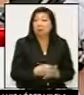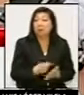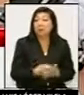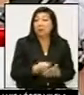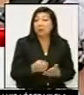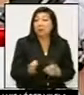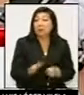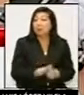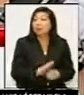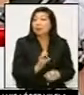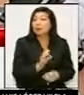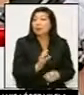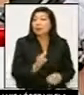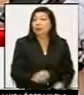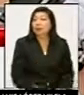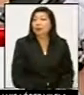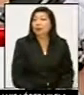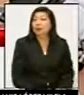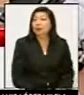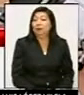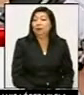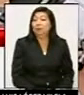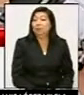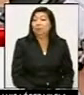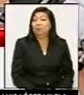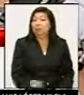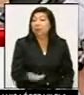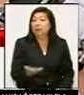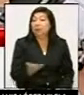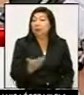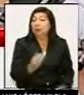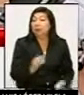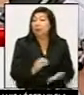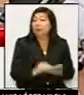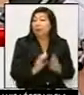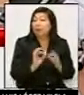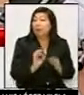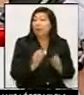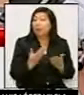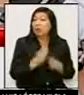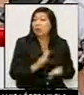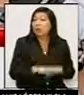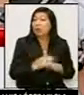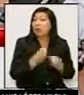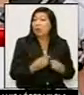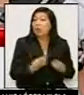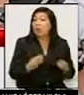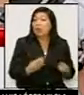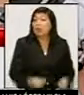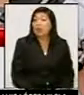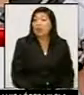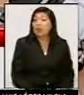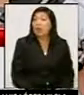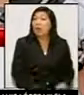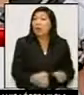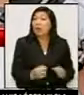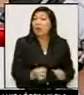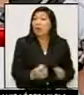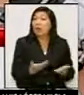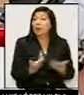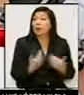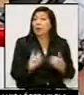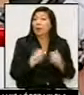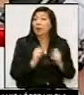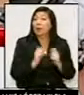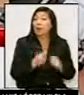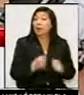precio subsidiado o no, así debí en todo caso ser más preciso sobre la materia, les decía que justamente el servicio tiene que